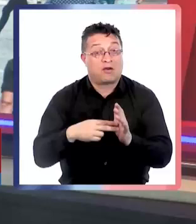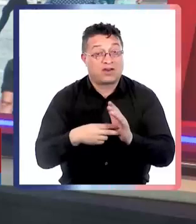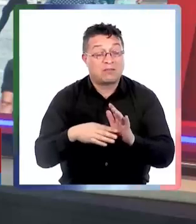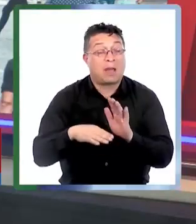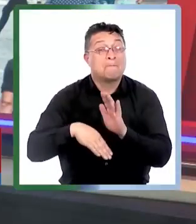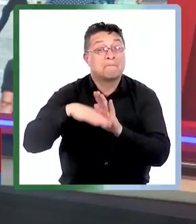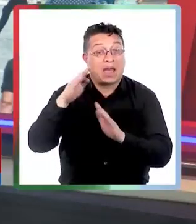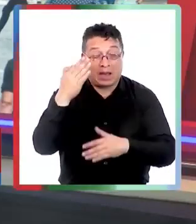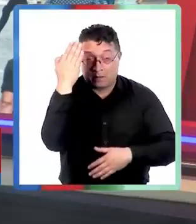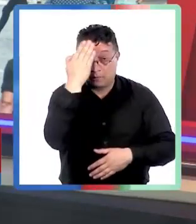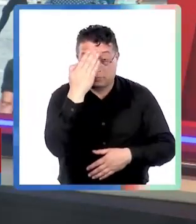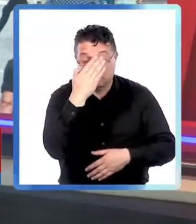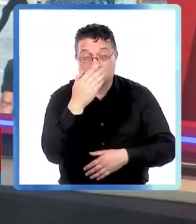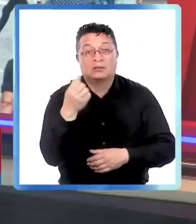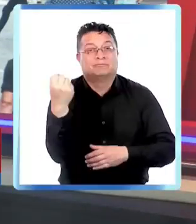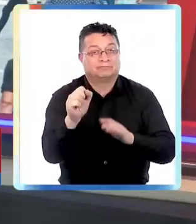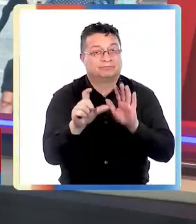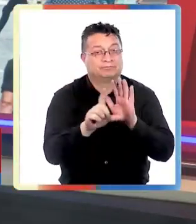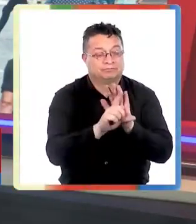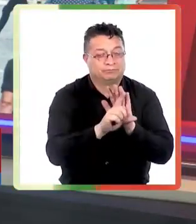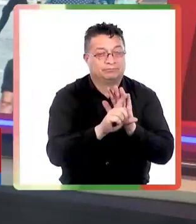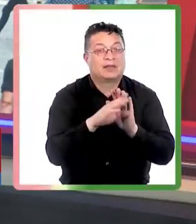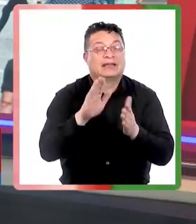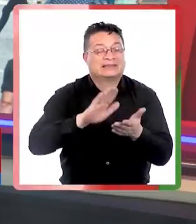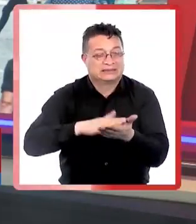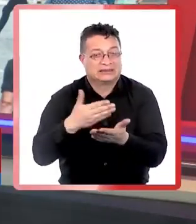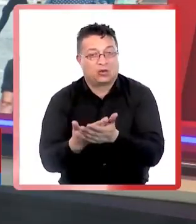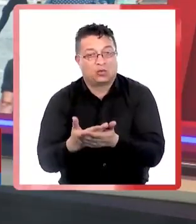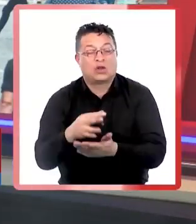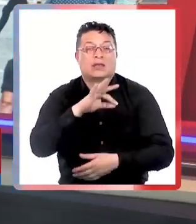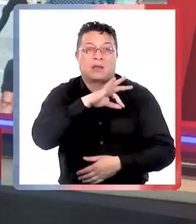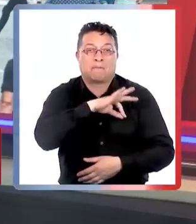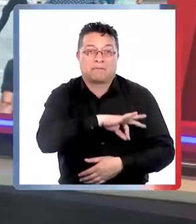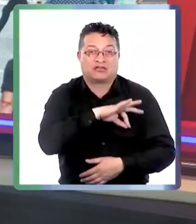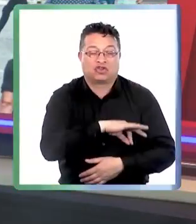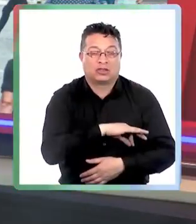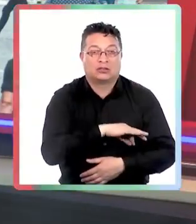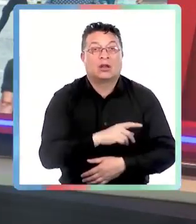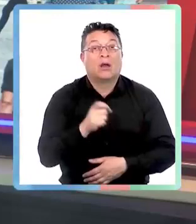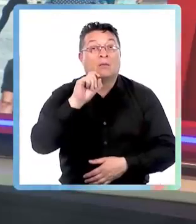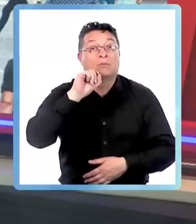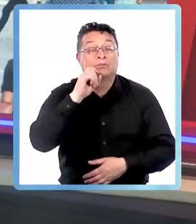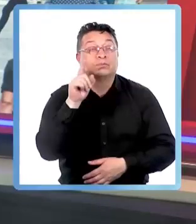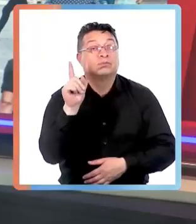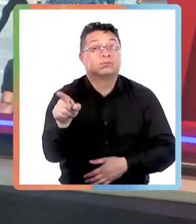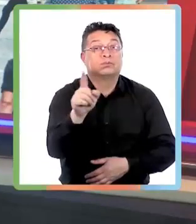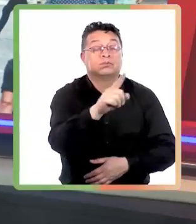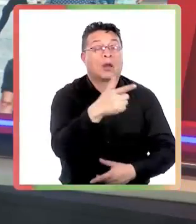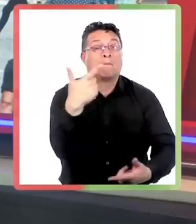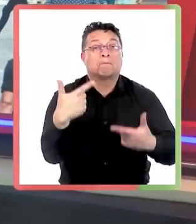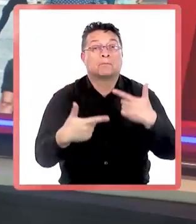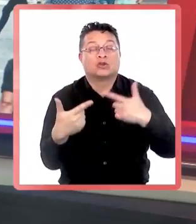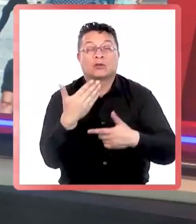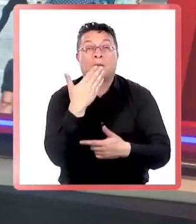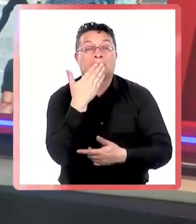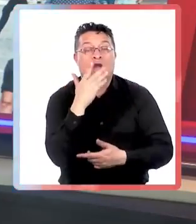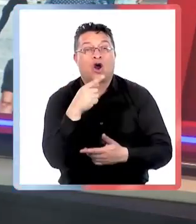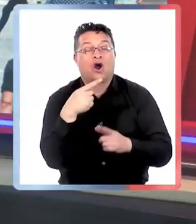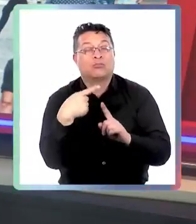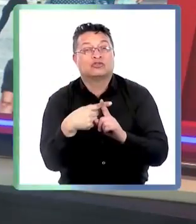Los problemas que más le preocupan a la gente son la delincuencia, la salud y las pensiones. ¿Quiénes son los